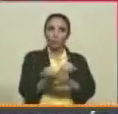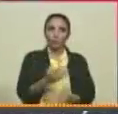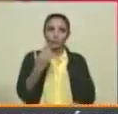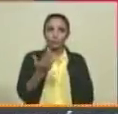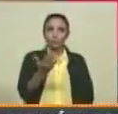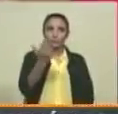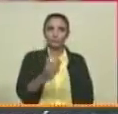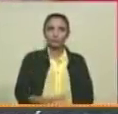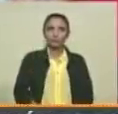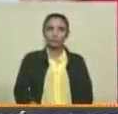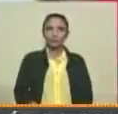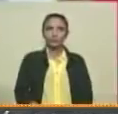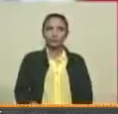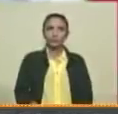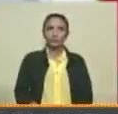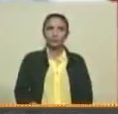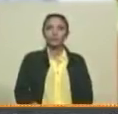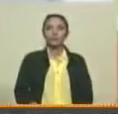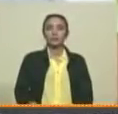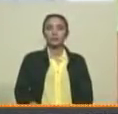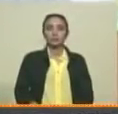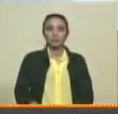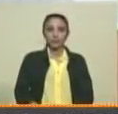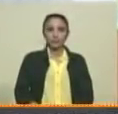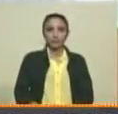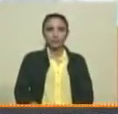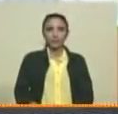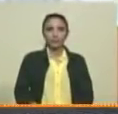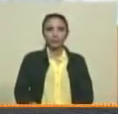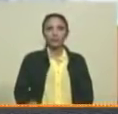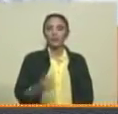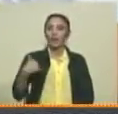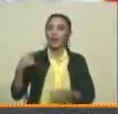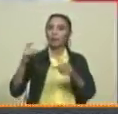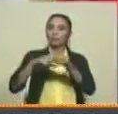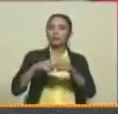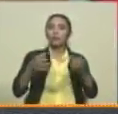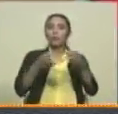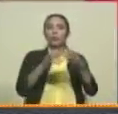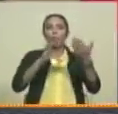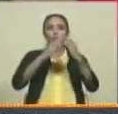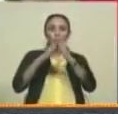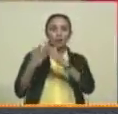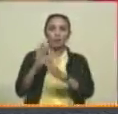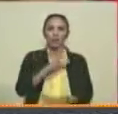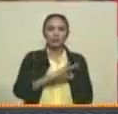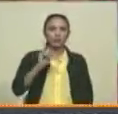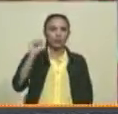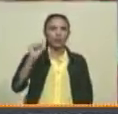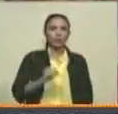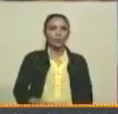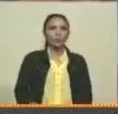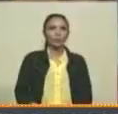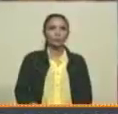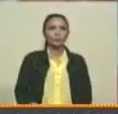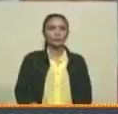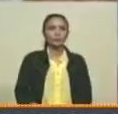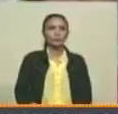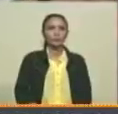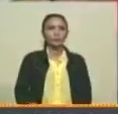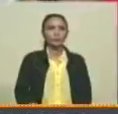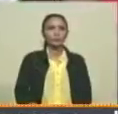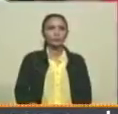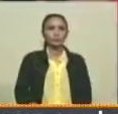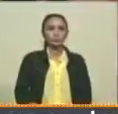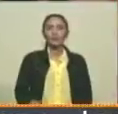Mi nombre es Johnny Figueredo. Johnny. Pertenezco a la comuna socialista Corredor Cultural Maracay, como te quiero. ¿De dónde eres